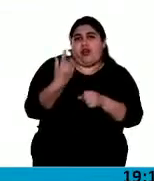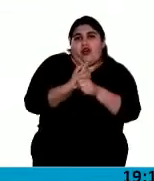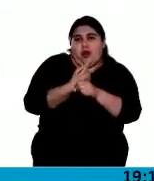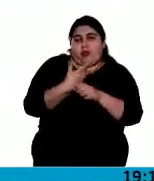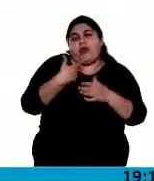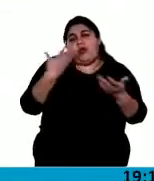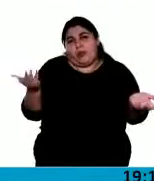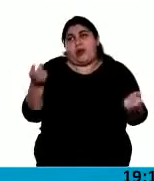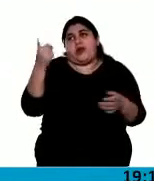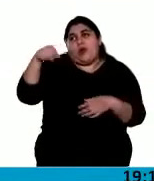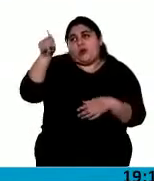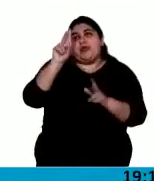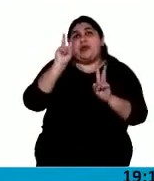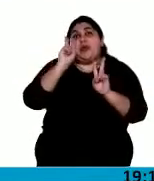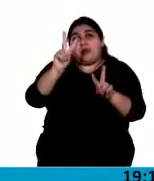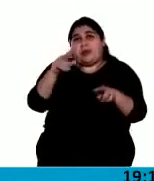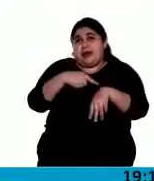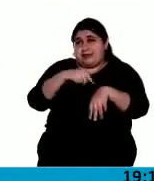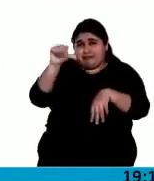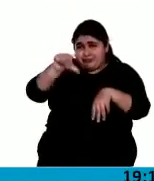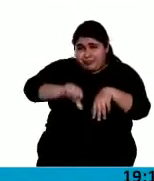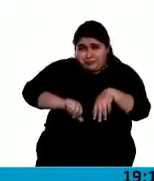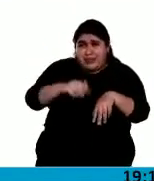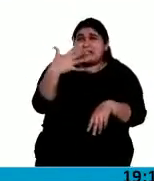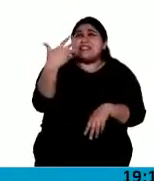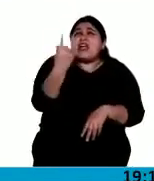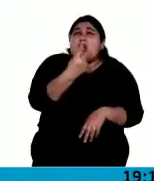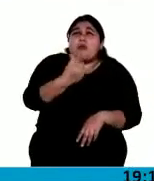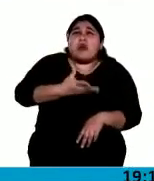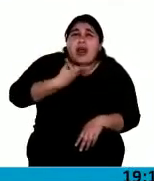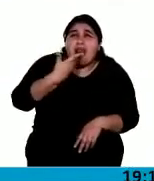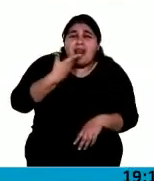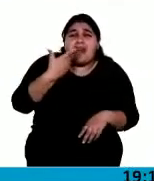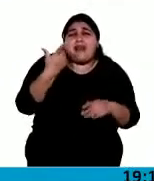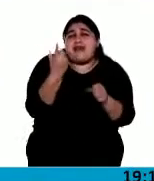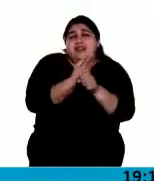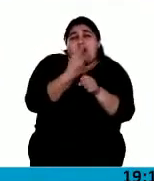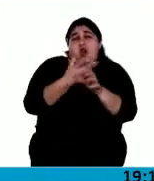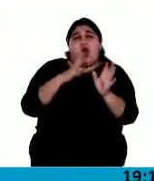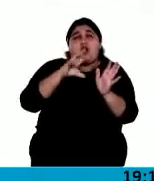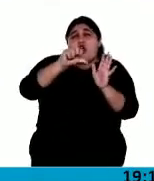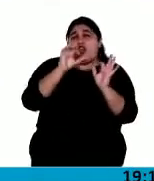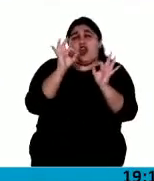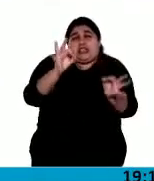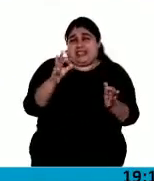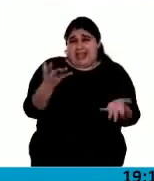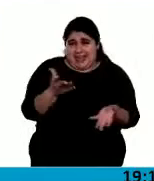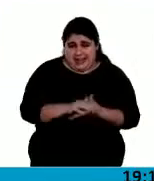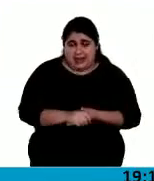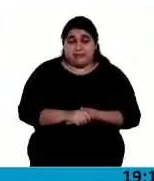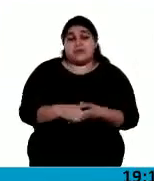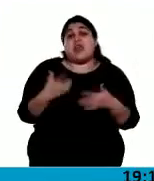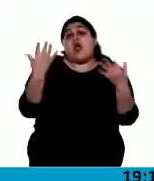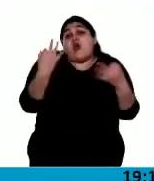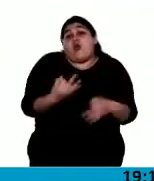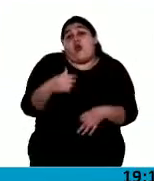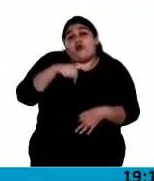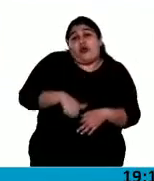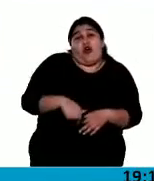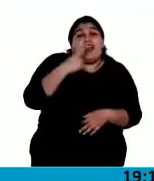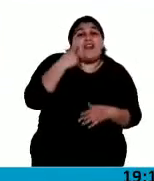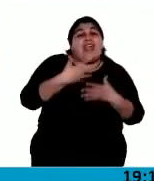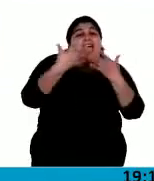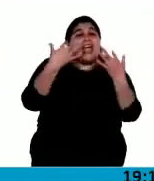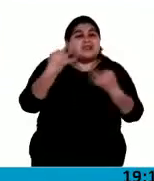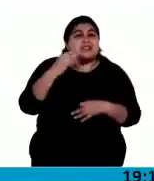habrá visto no alcanzan muchas veces cuando hay muchas cosas para decir además estamos en el día de la dislexia y hoy